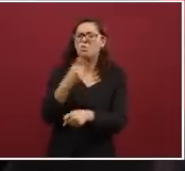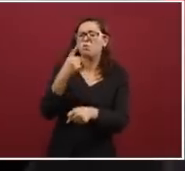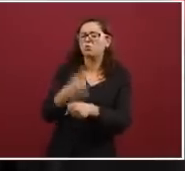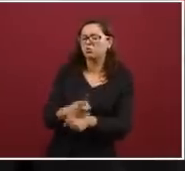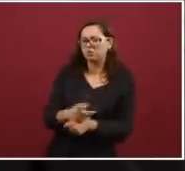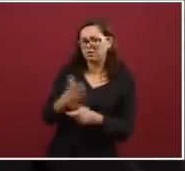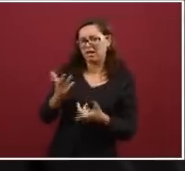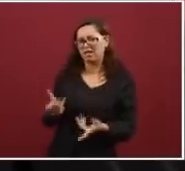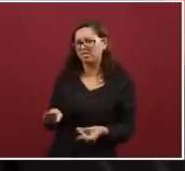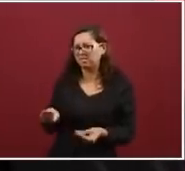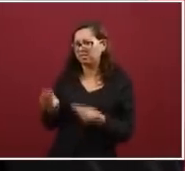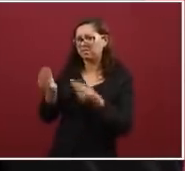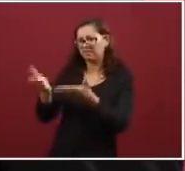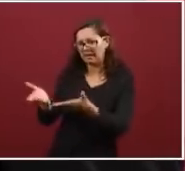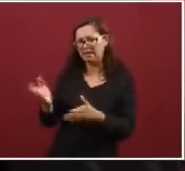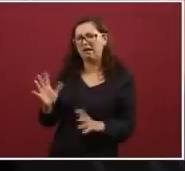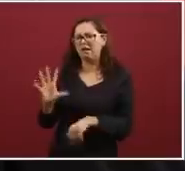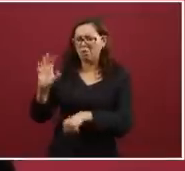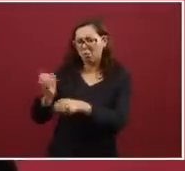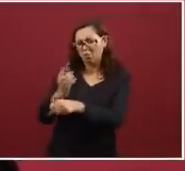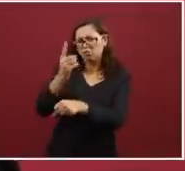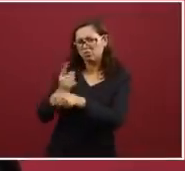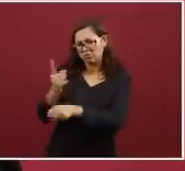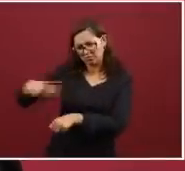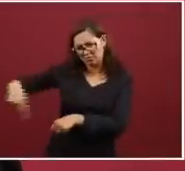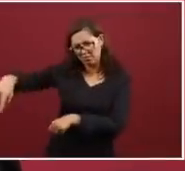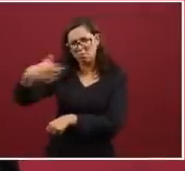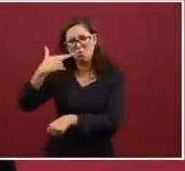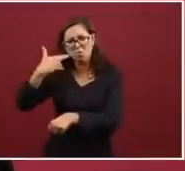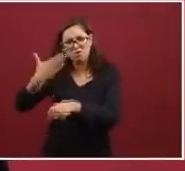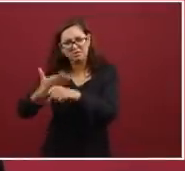actuemos con responsabilidad y